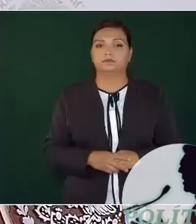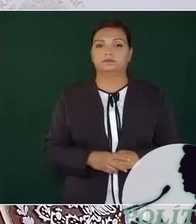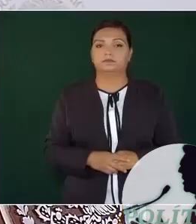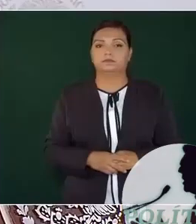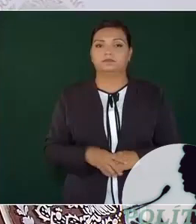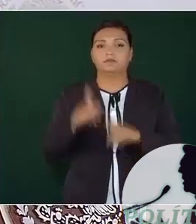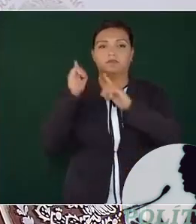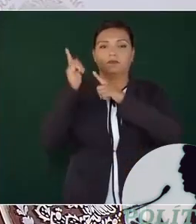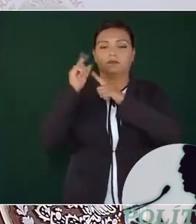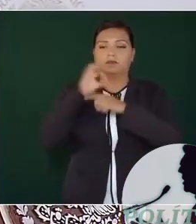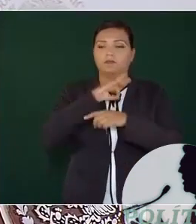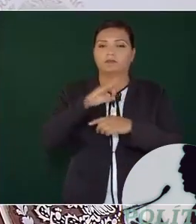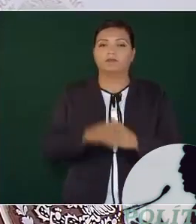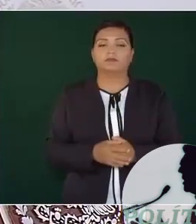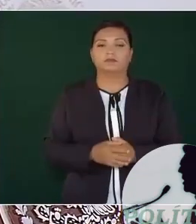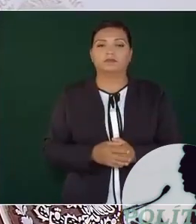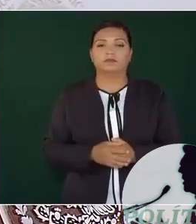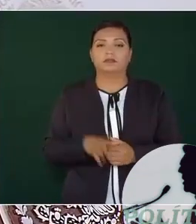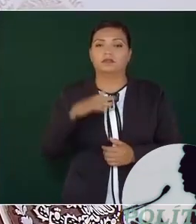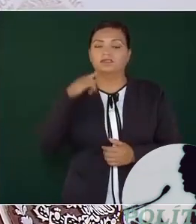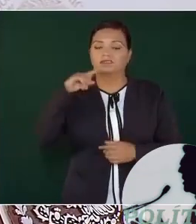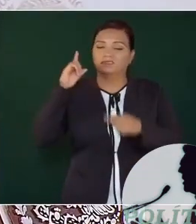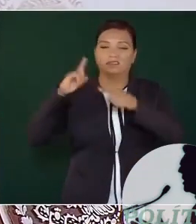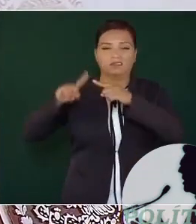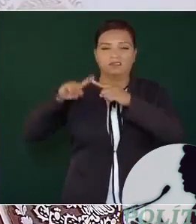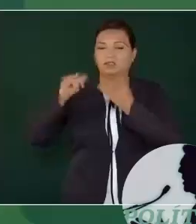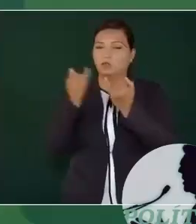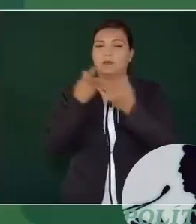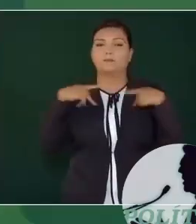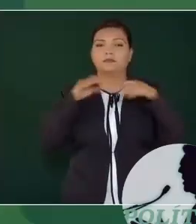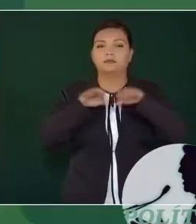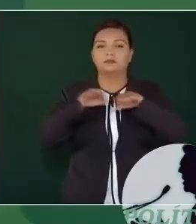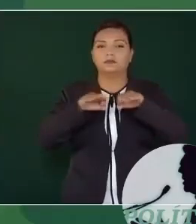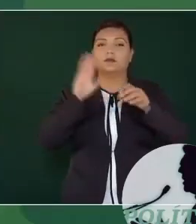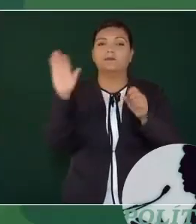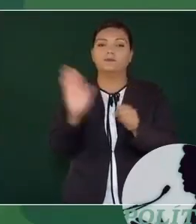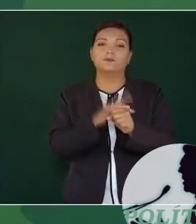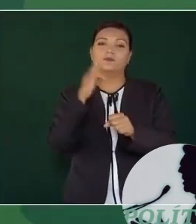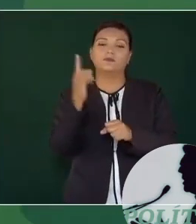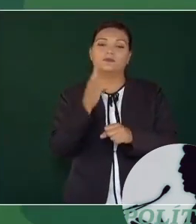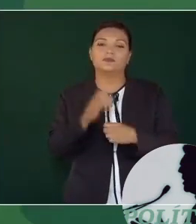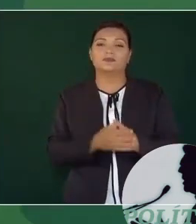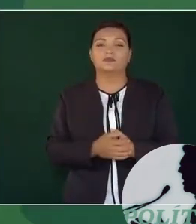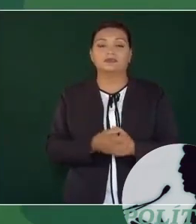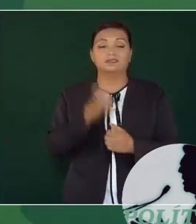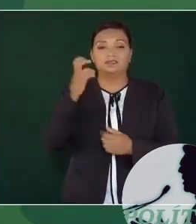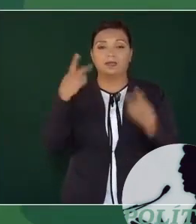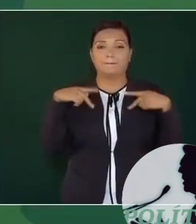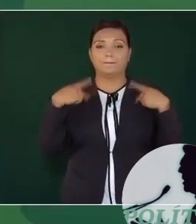ojalá y se desistan de la denuncia, y también a los trabajadores, porque si